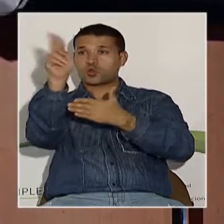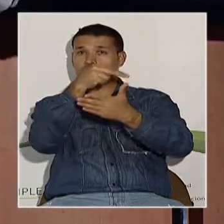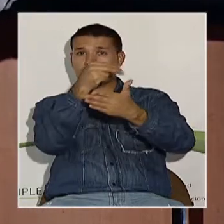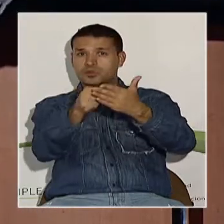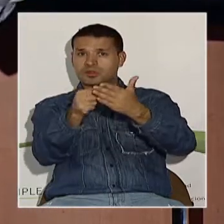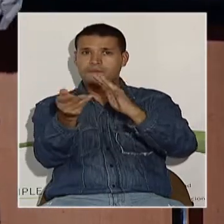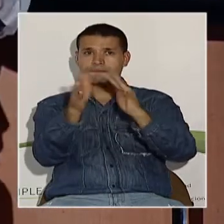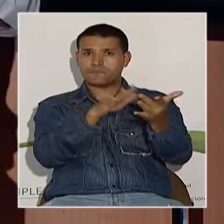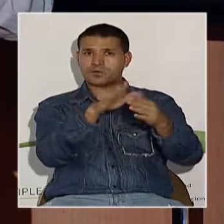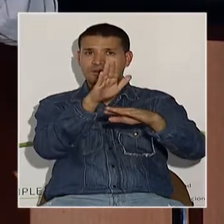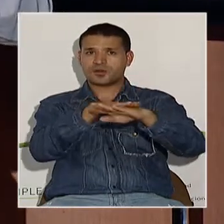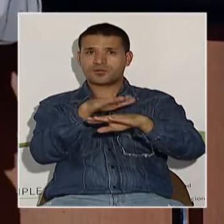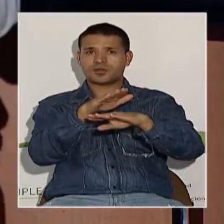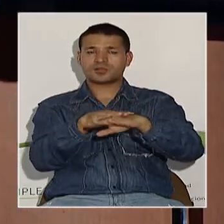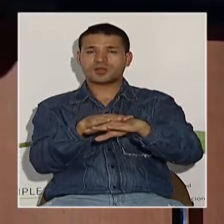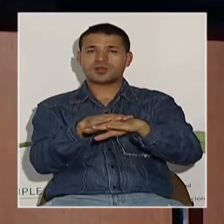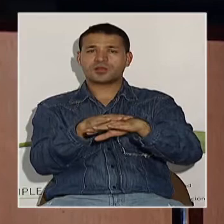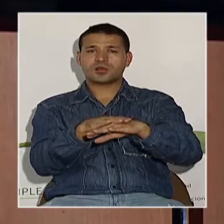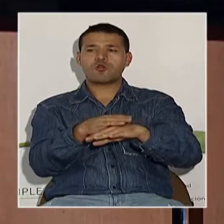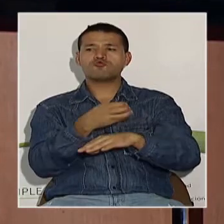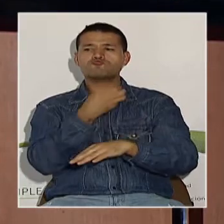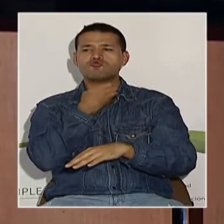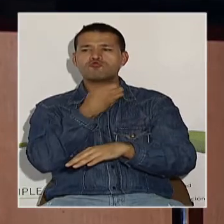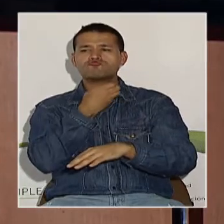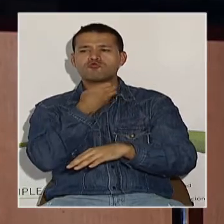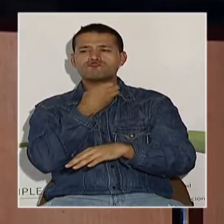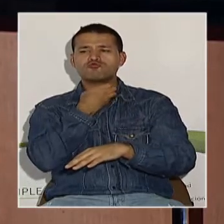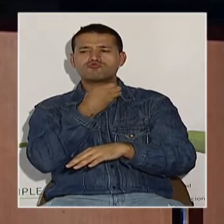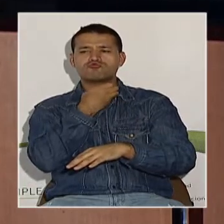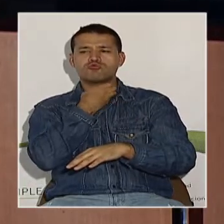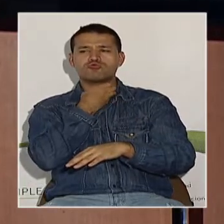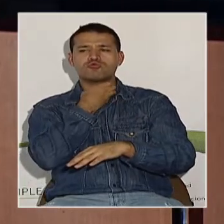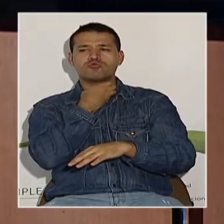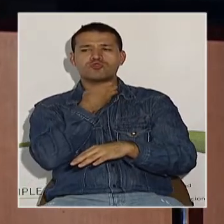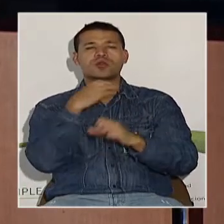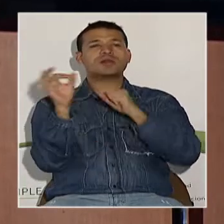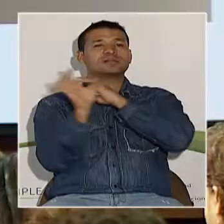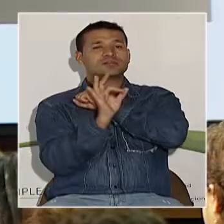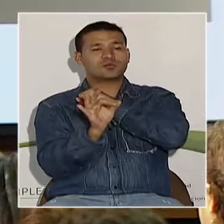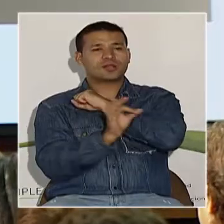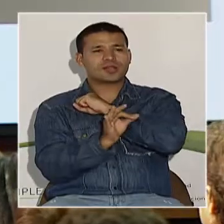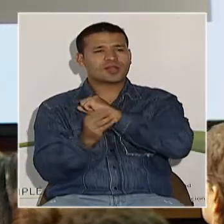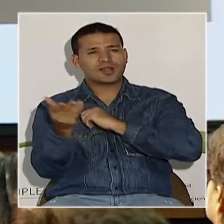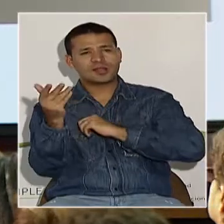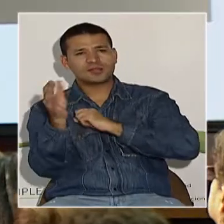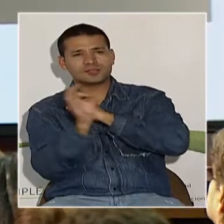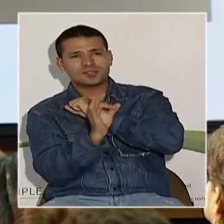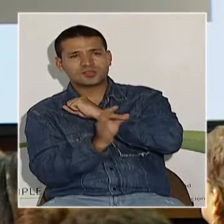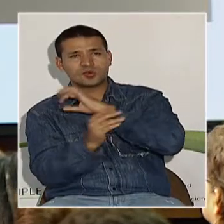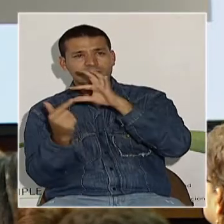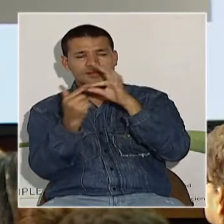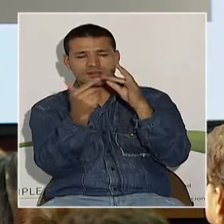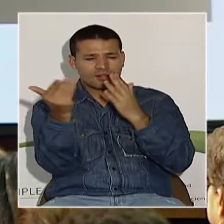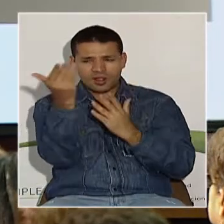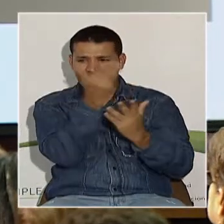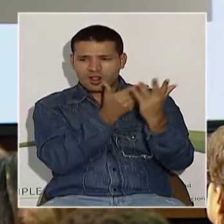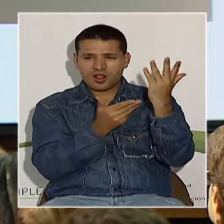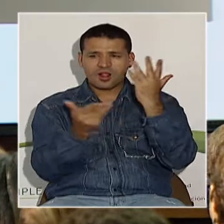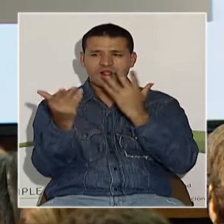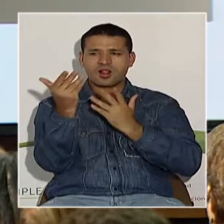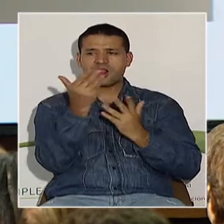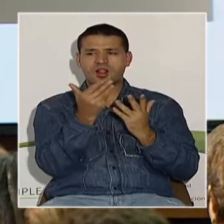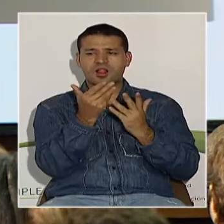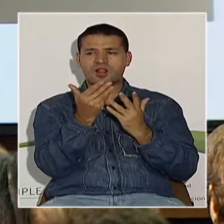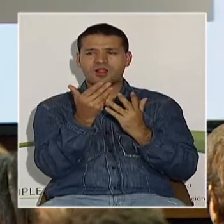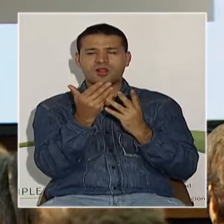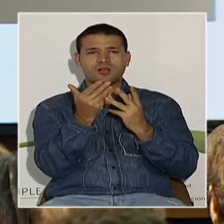Y este perro semihundido, en una interpretación psicoanalítica posterior, la leen de esta manera. Puede ser